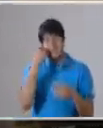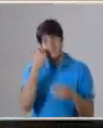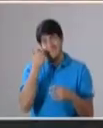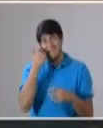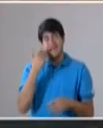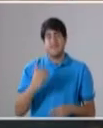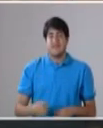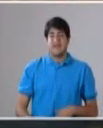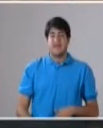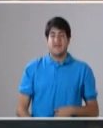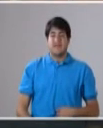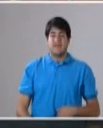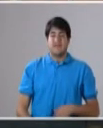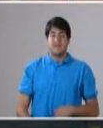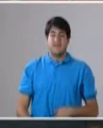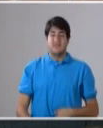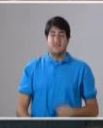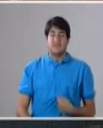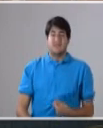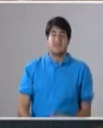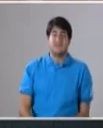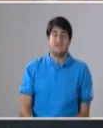de epidemias, ¿o no?